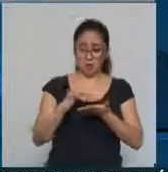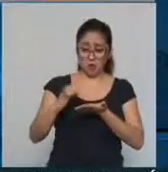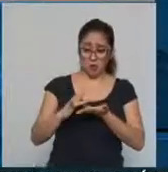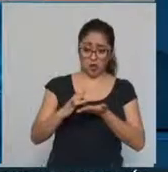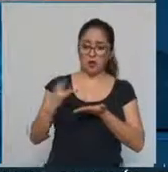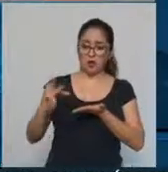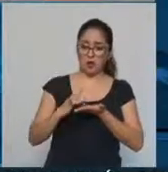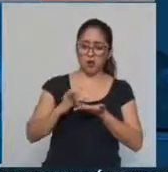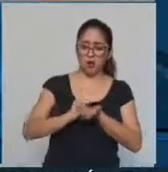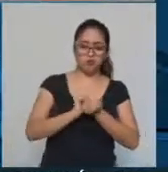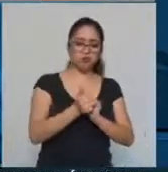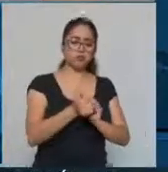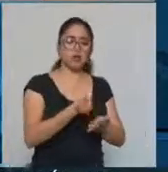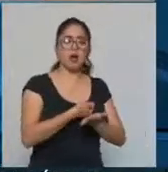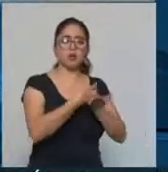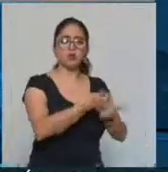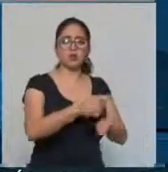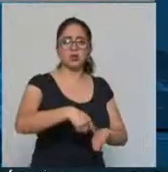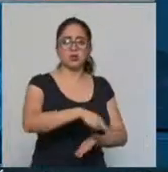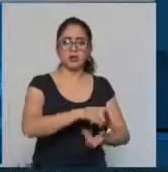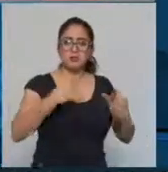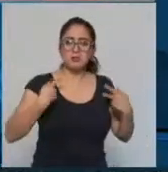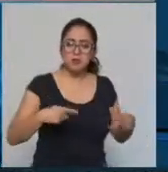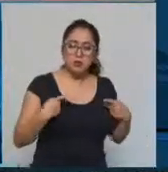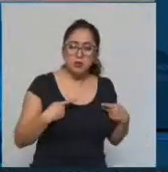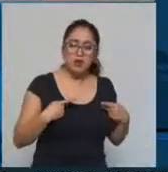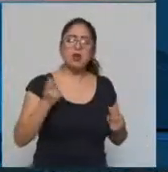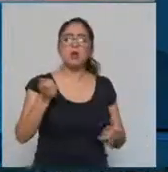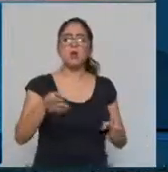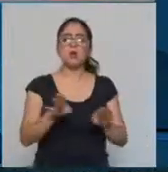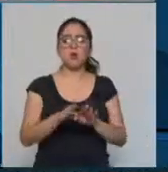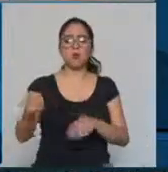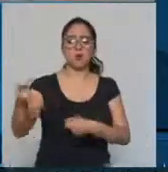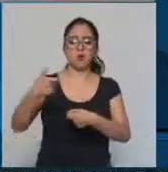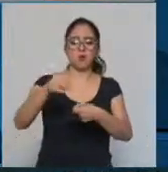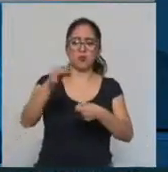la comunidad. Claro. A través de acciones como la colecta nacional.